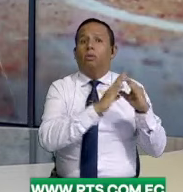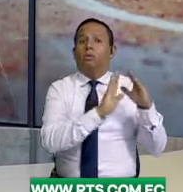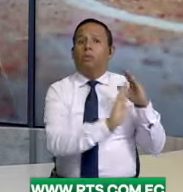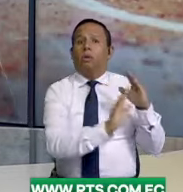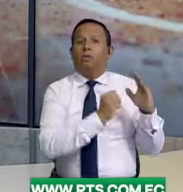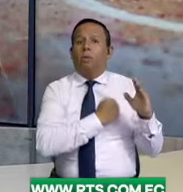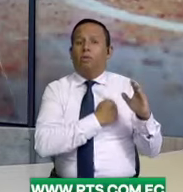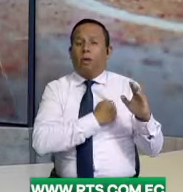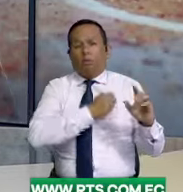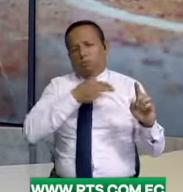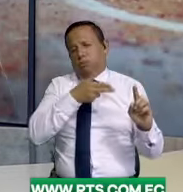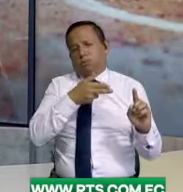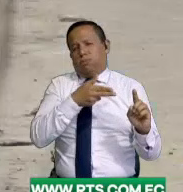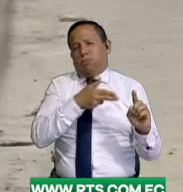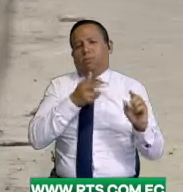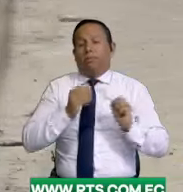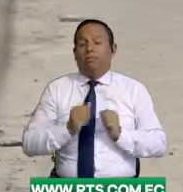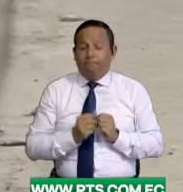vivienda.